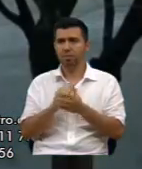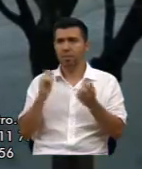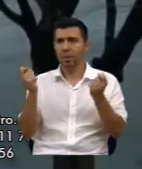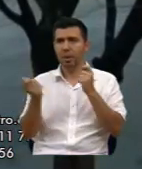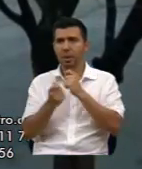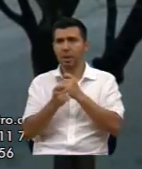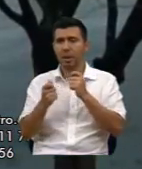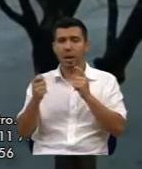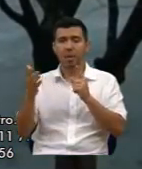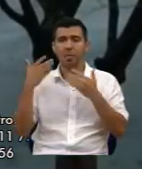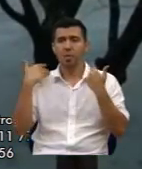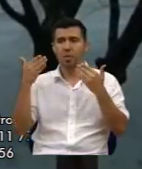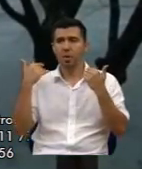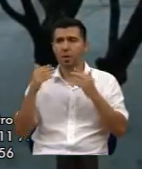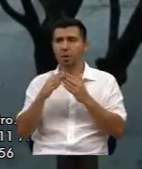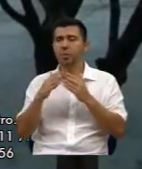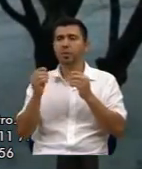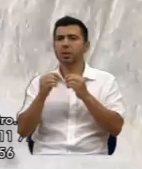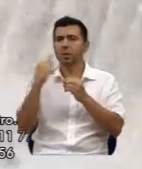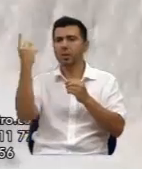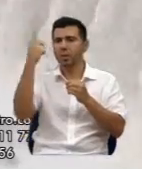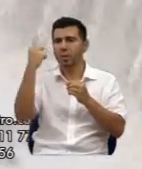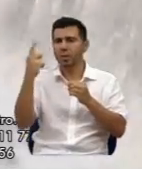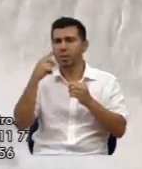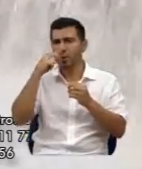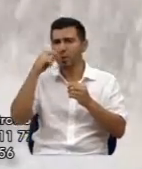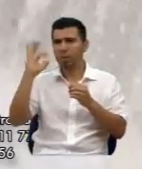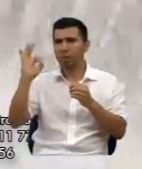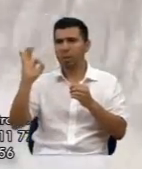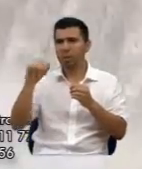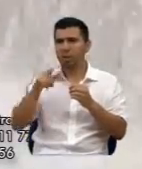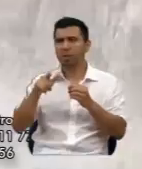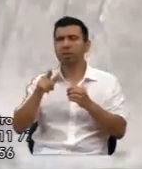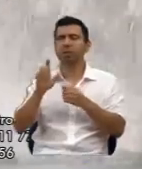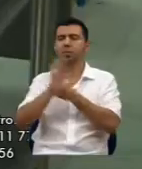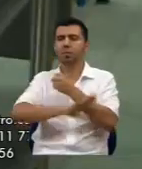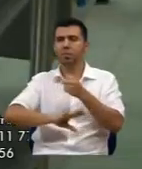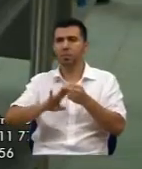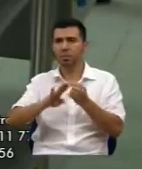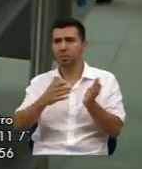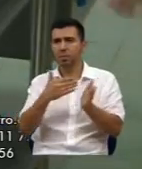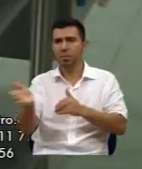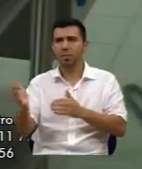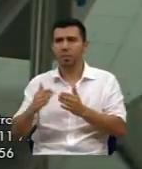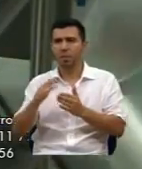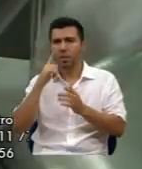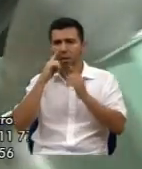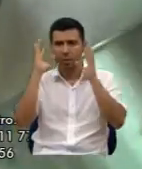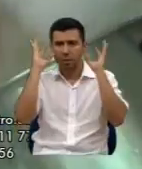y la obligación de tomar medidas preventivas que buscan tener en cuenta los planes de contingencia y el enfoque de seguridad alimentaria.